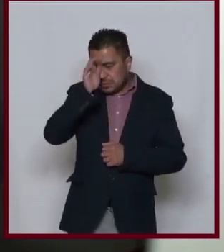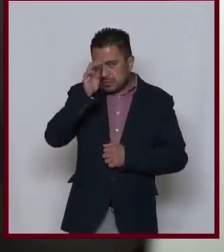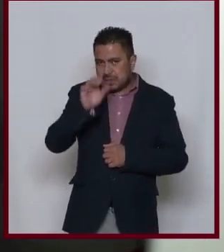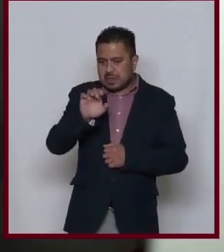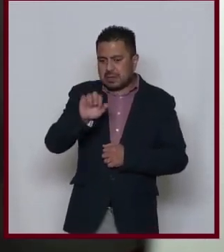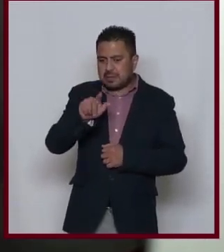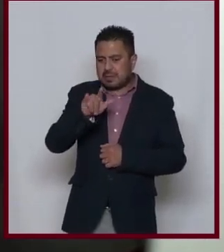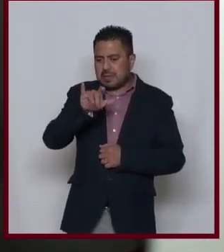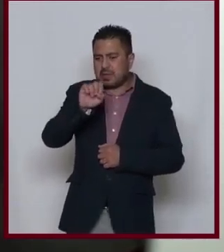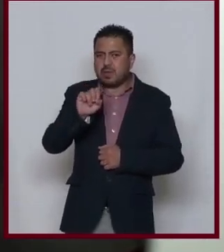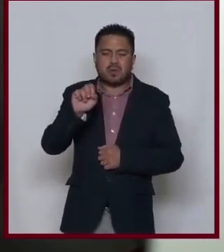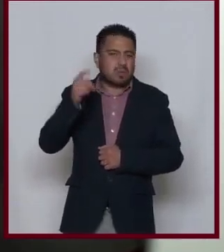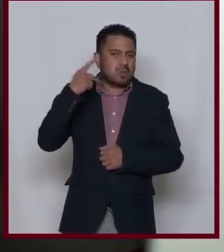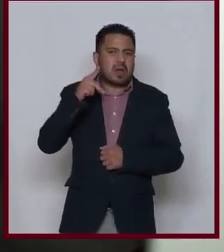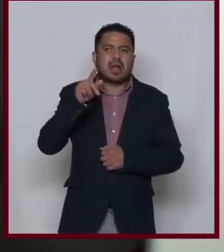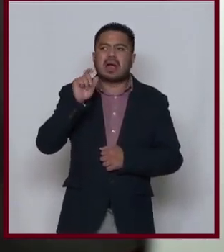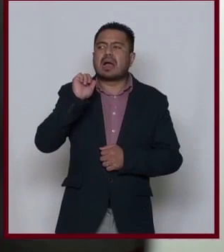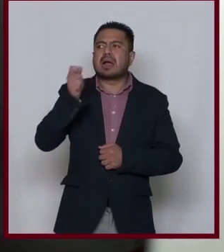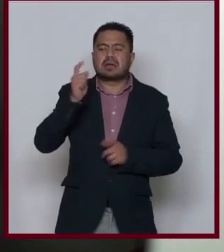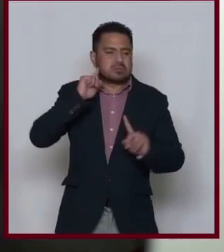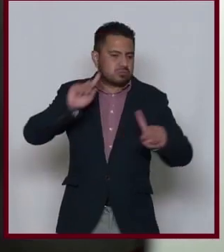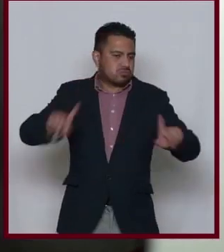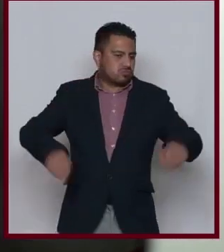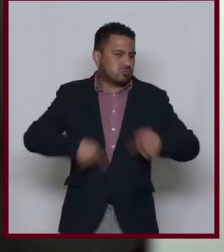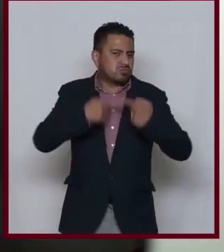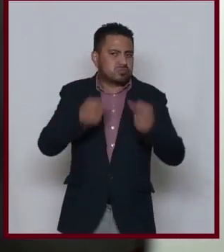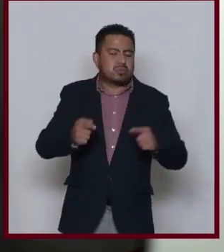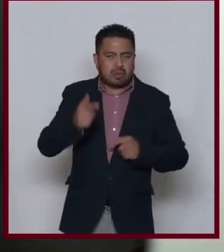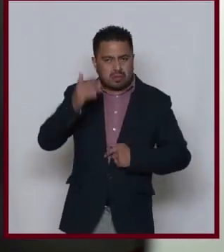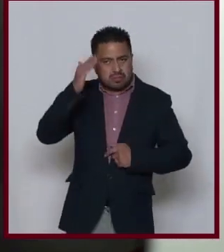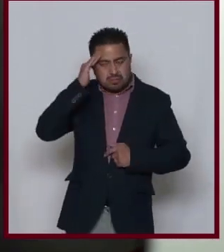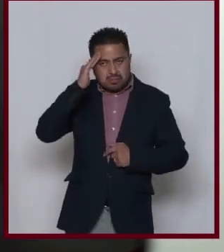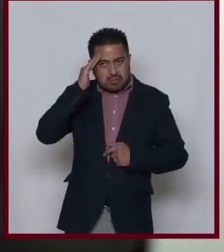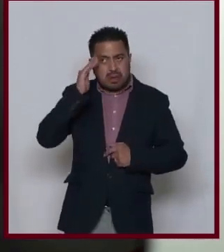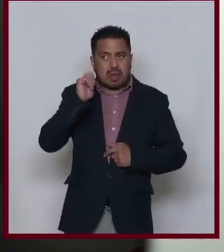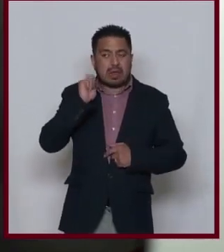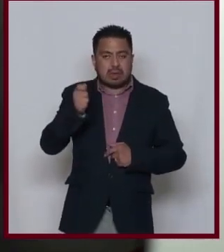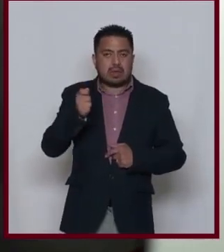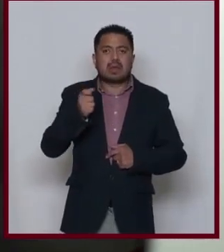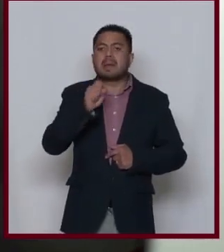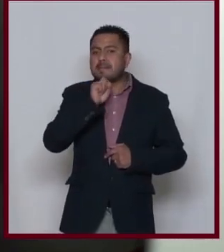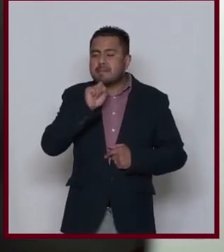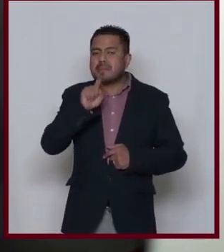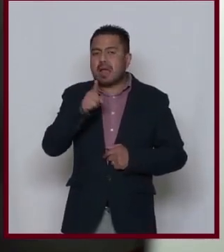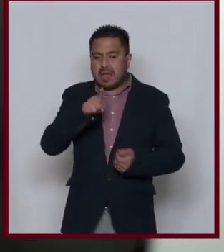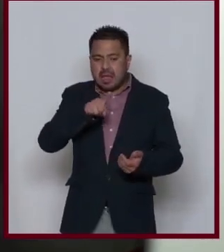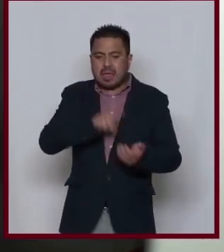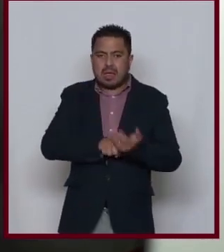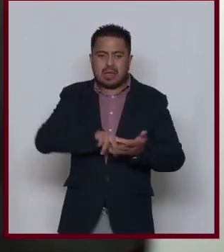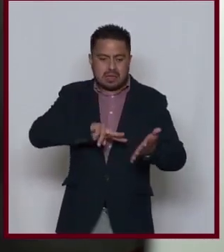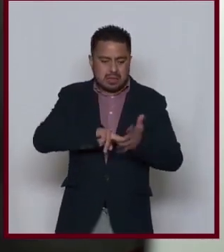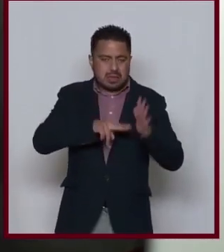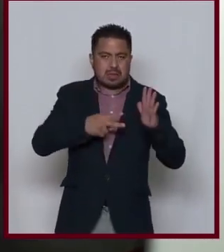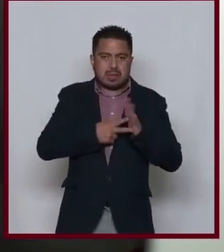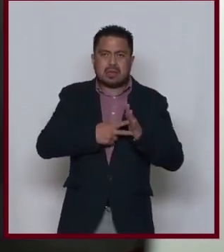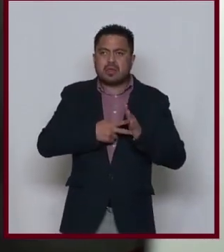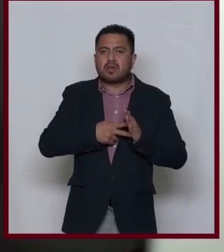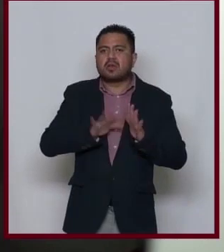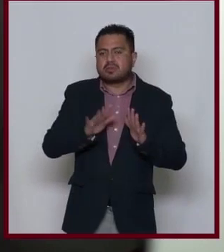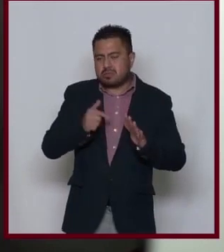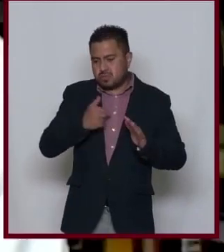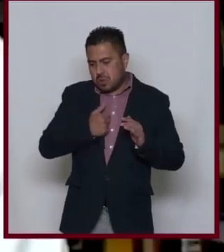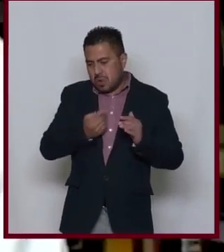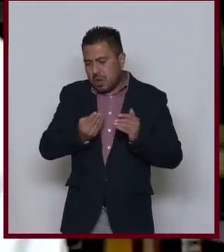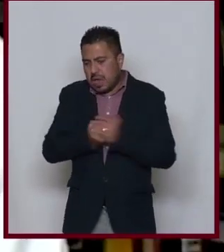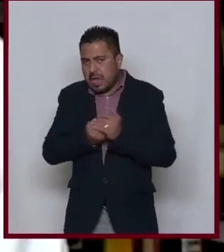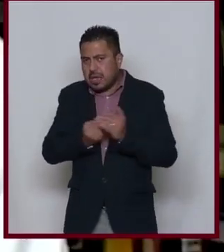Lluís Puebla, que es concertista de piano, y también dentro de la Facultad de Ingeniería, en donde yo doy